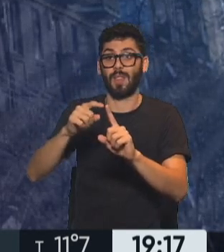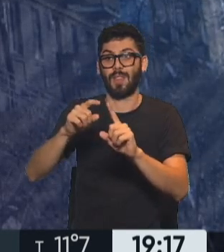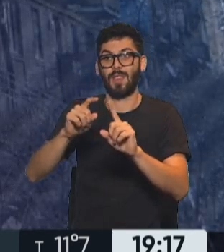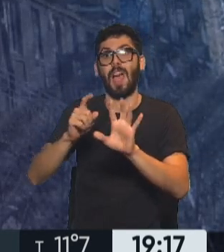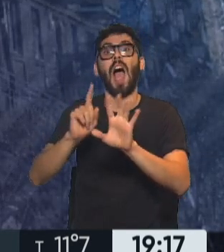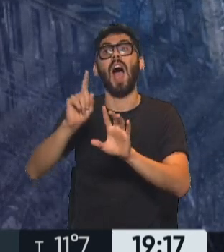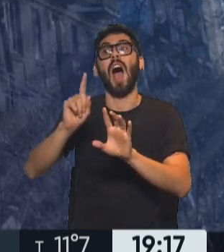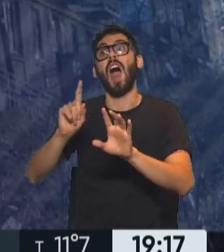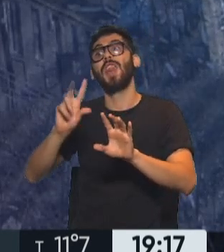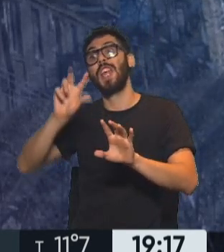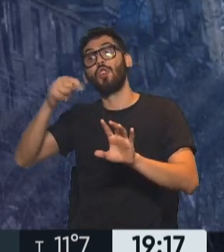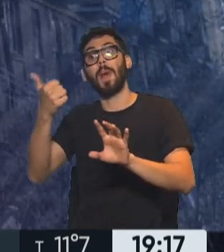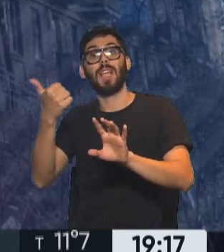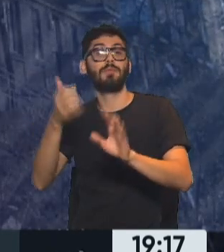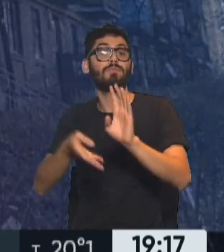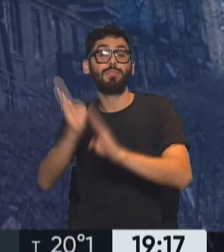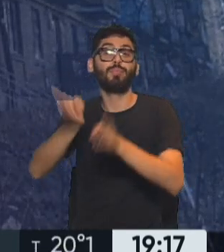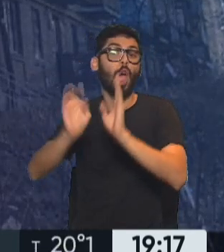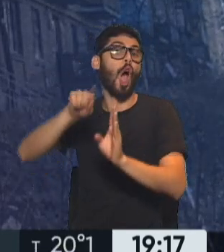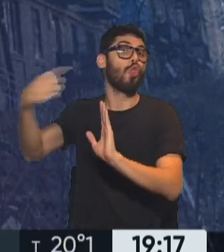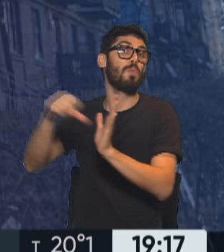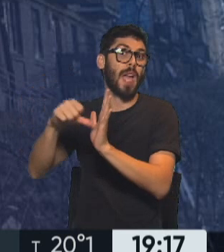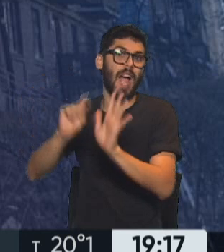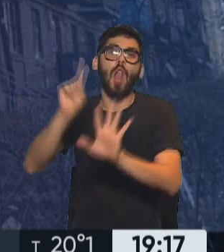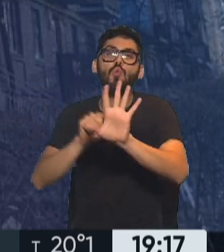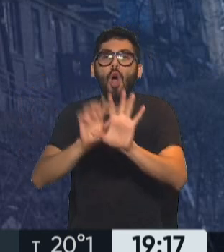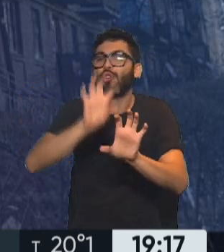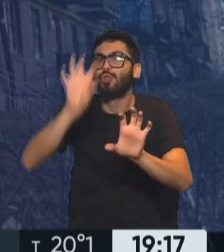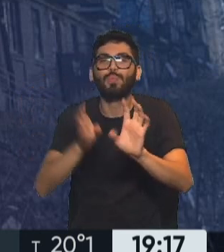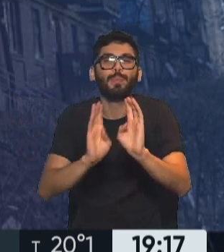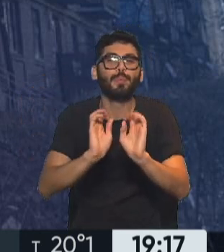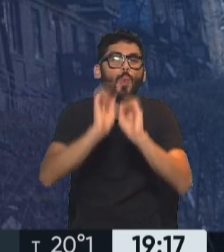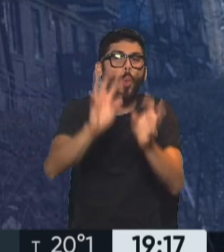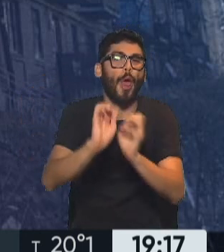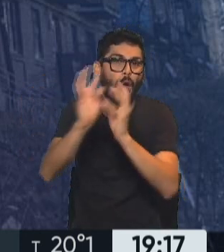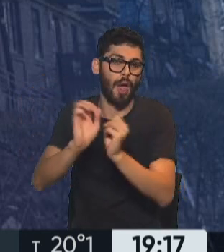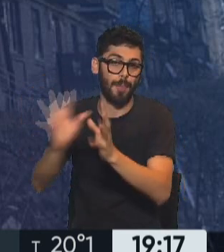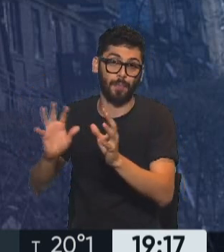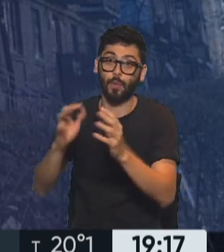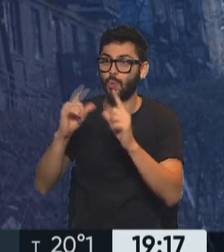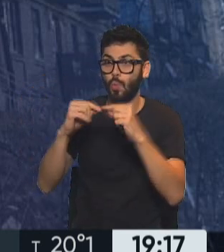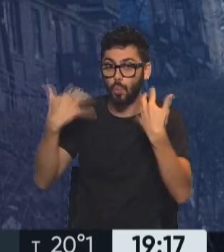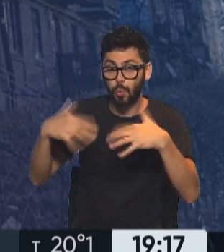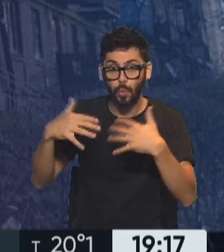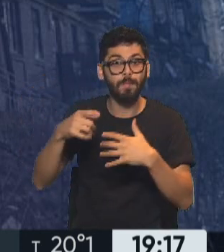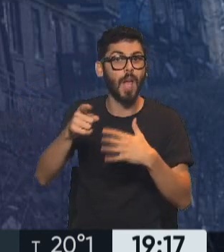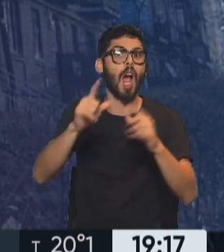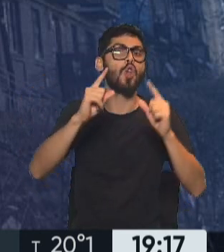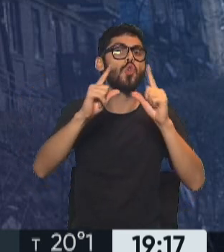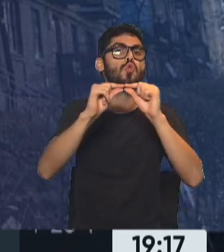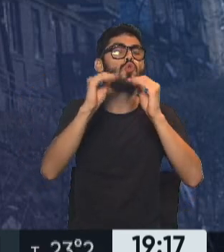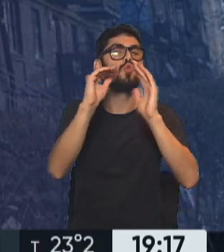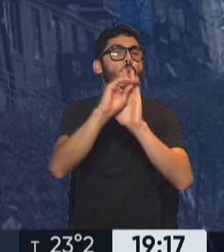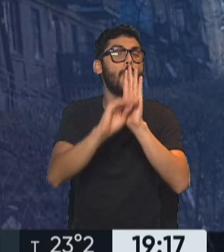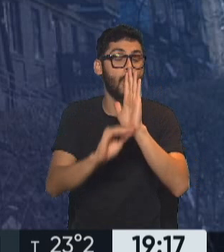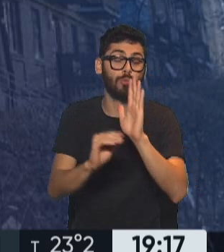país, ¿no? Ahí estamos viendo. Más de 12 millones. La guerra en números sería esto, Exactamente. Leticia. La verdad que es muchísima La gente. guerra en números y depende de quién, porque también